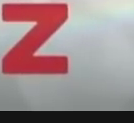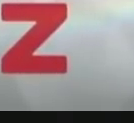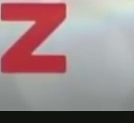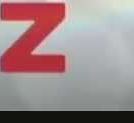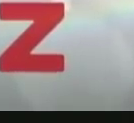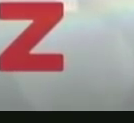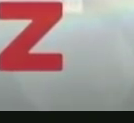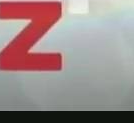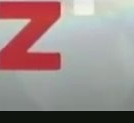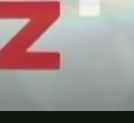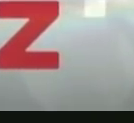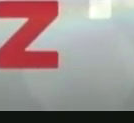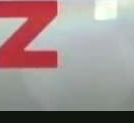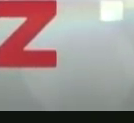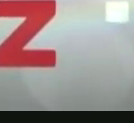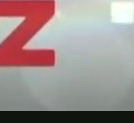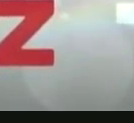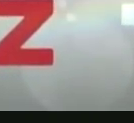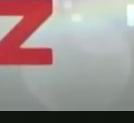La Voz de Chávez.